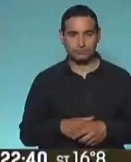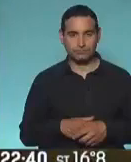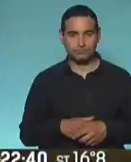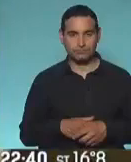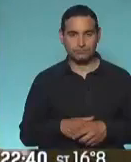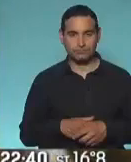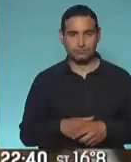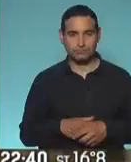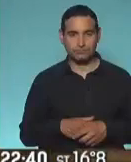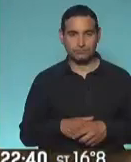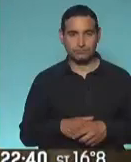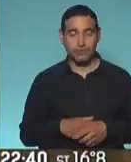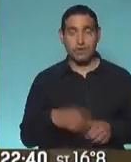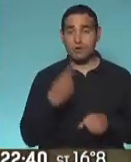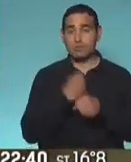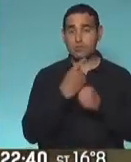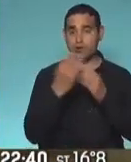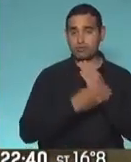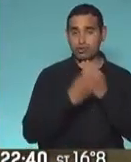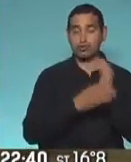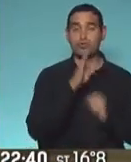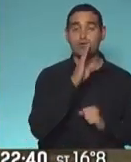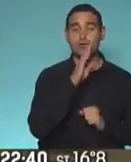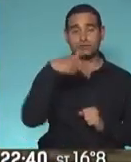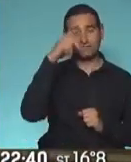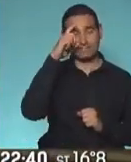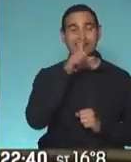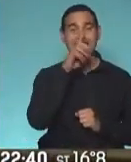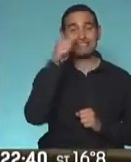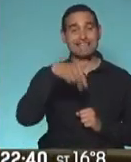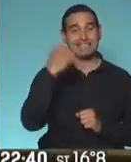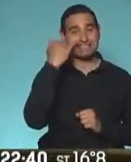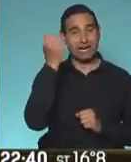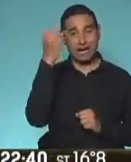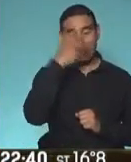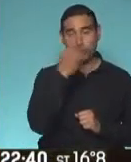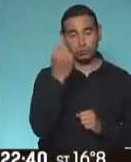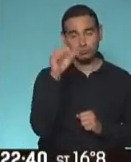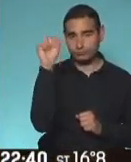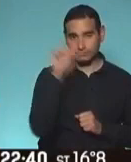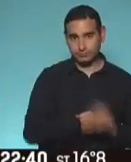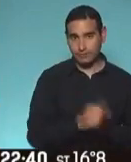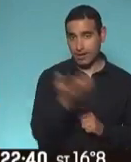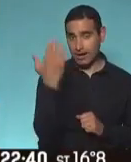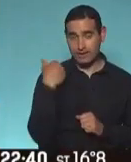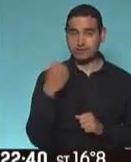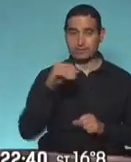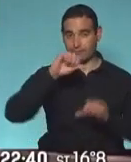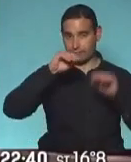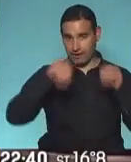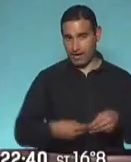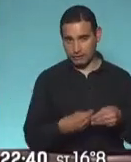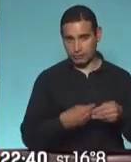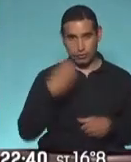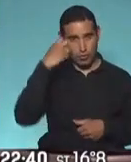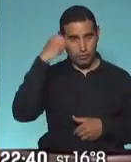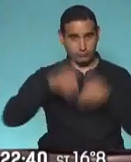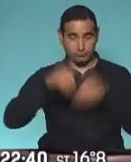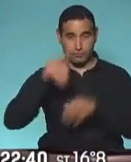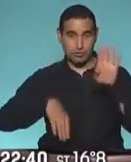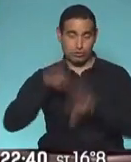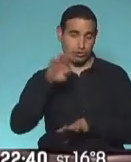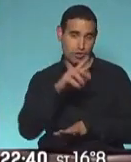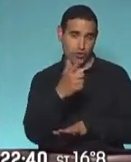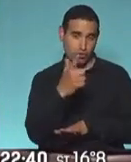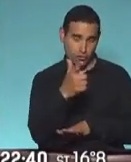Y las malas noticias para el primer ministro de Israel, Benjamín Netanyahu, no se terminaron con el fracaso del Likud en obtener una mayoría parlamentaria determinante